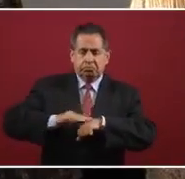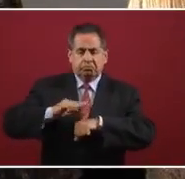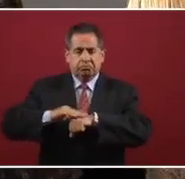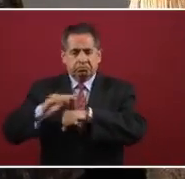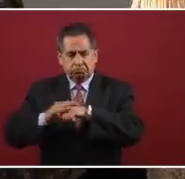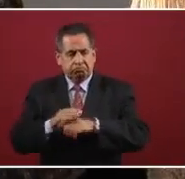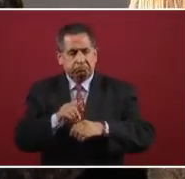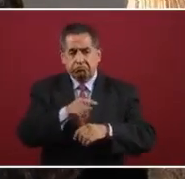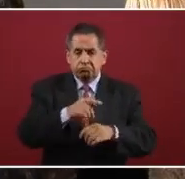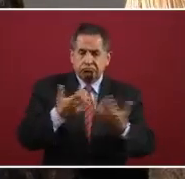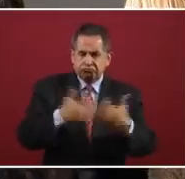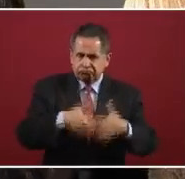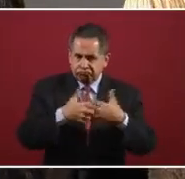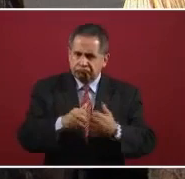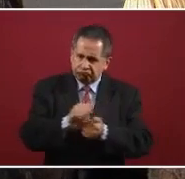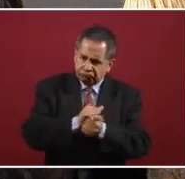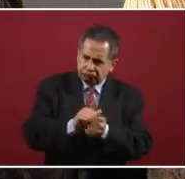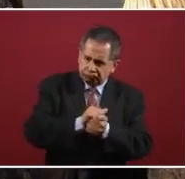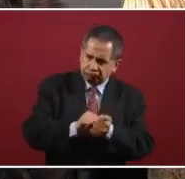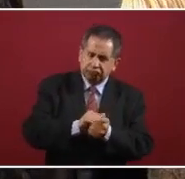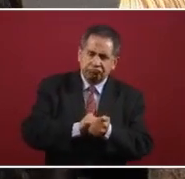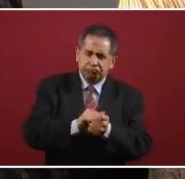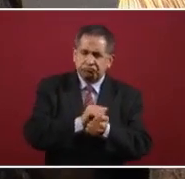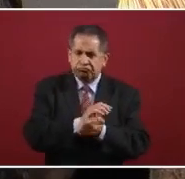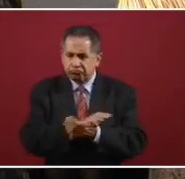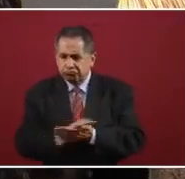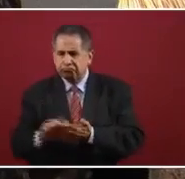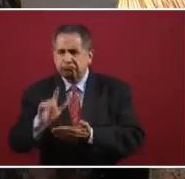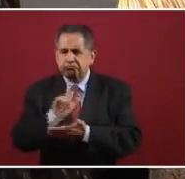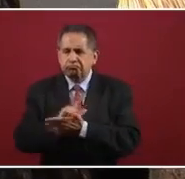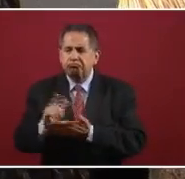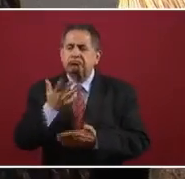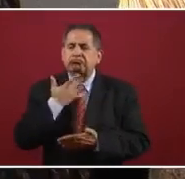de refinación y van a seguir. Tenemos